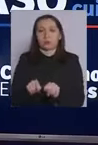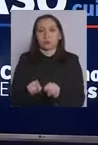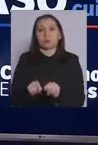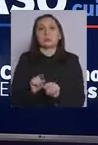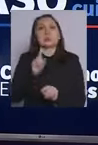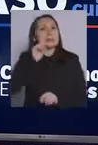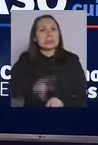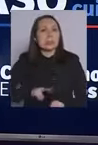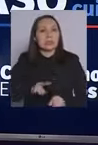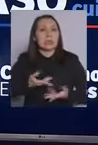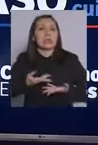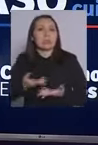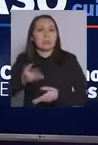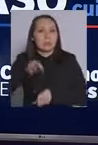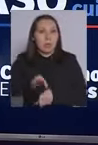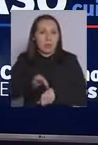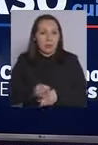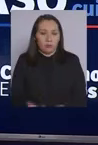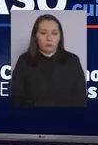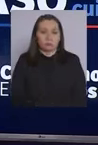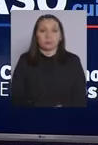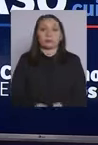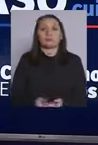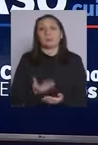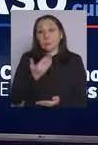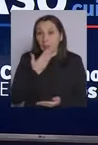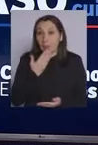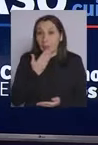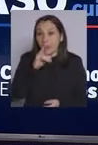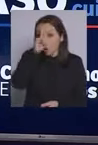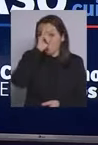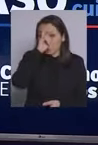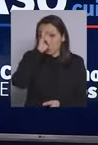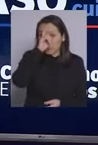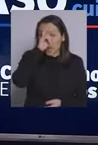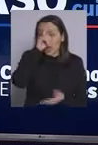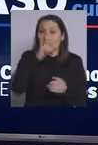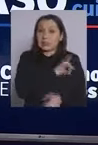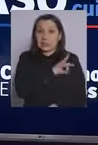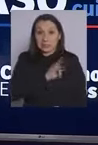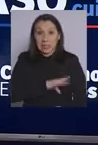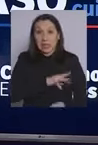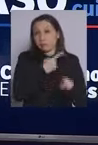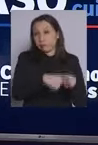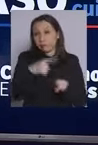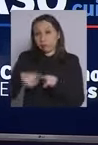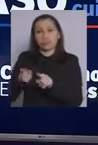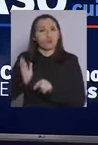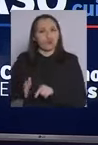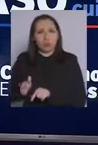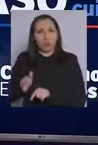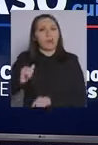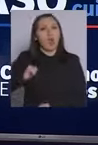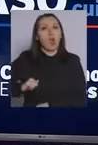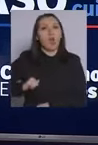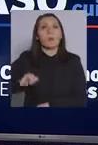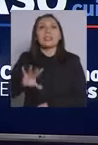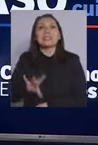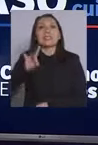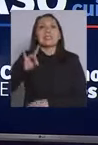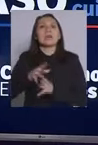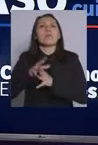no atención, por llamarlo de alguna forma. Y también los hospitales de nuestro país siguen realizando cirugías